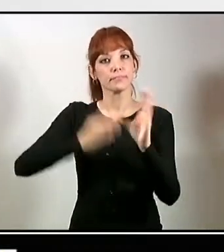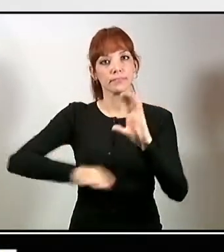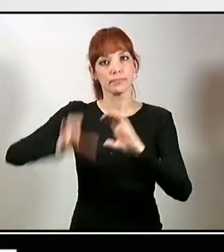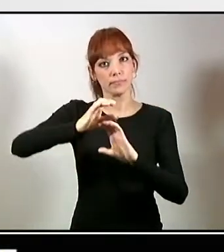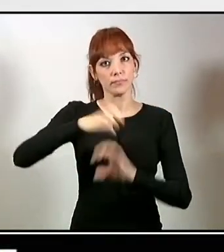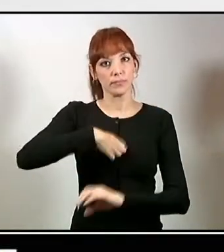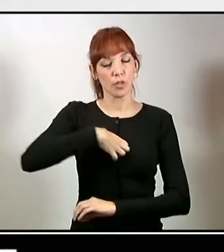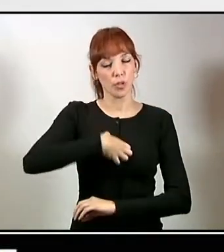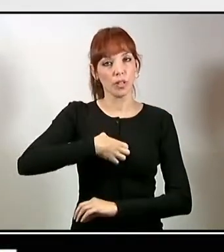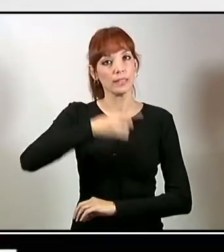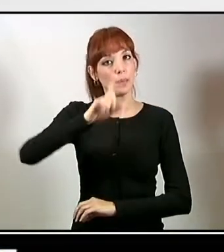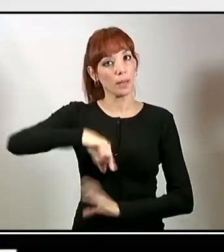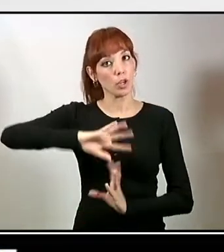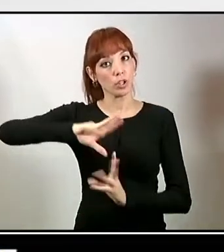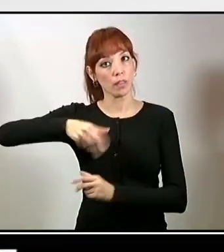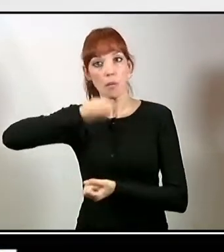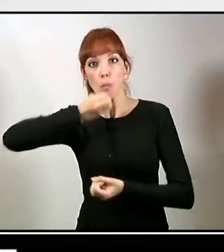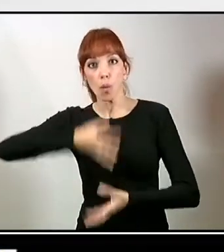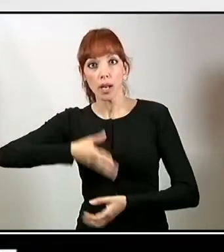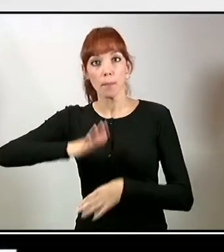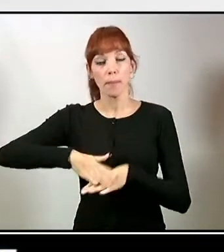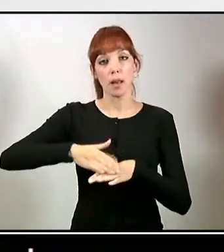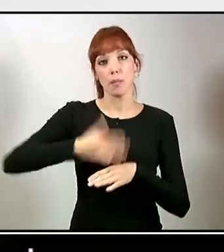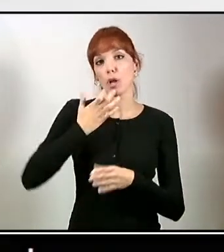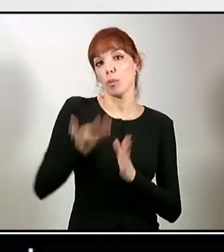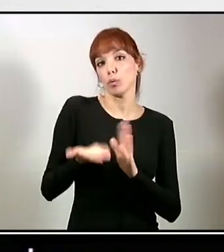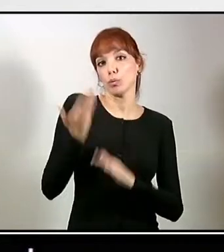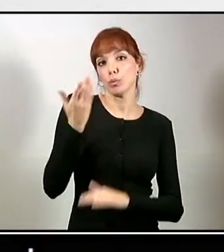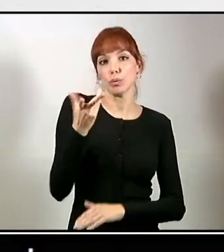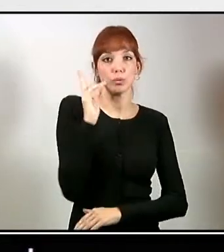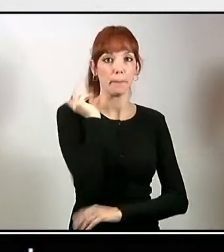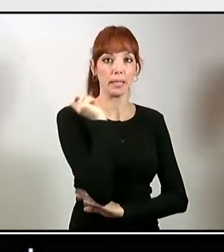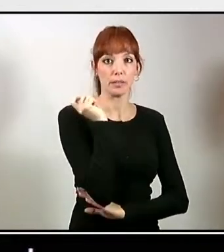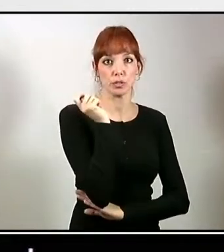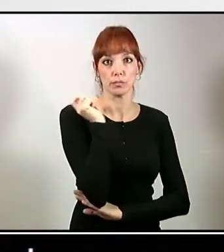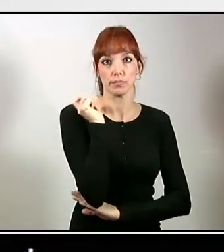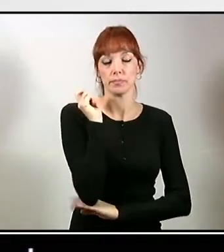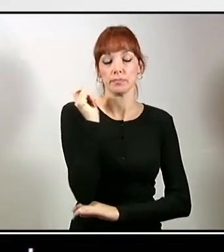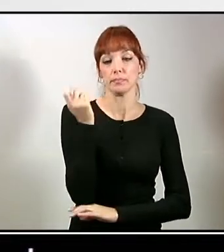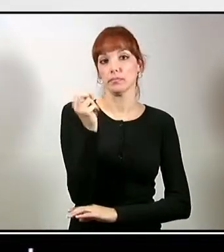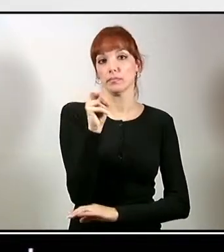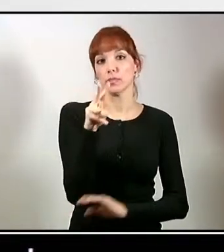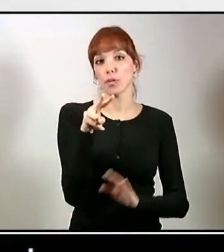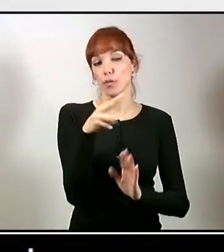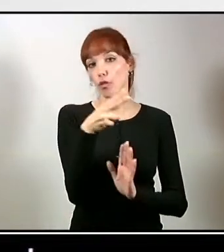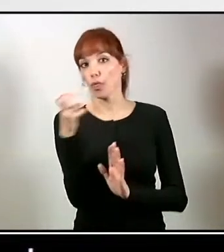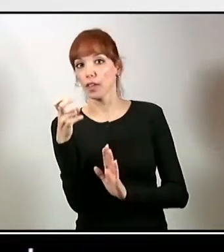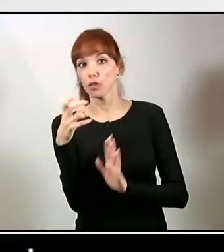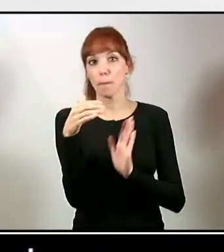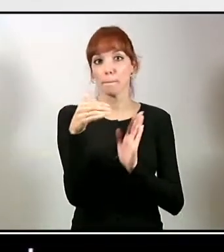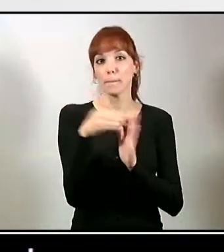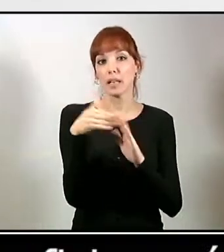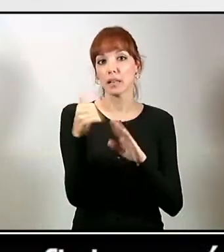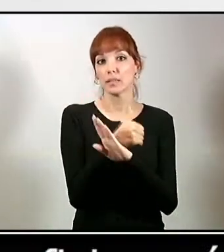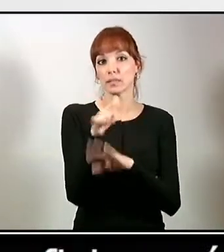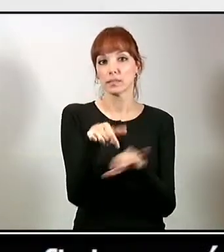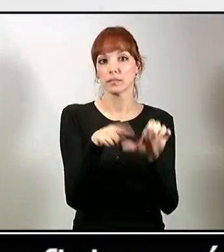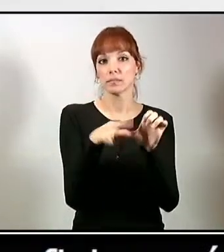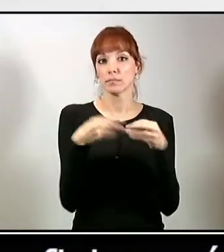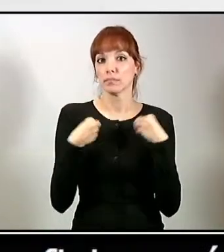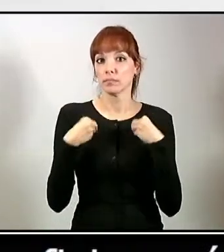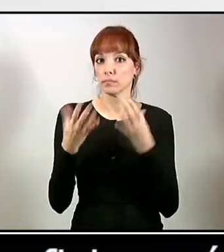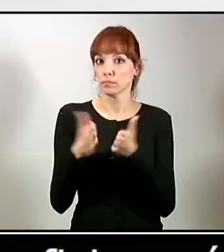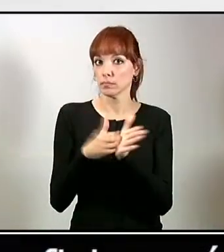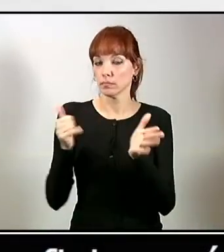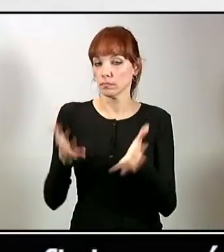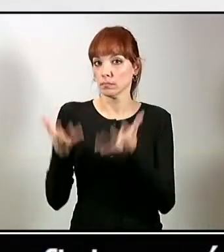noticia que se revaloricen las pensiones, del cual se van a beneficiar más de 200.000 extremeños, o de que se incremente